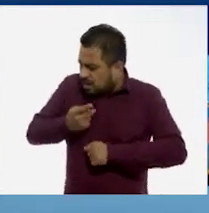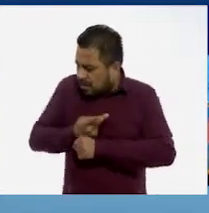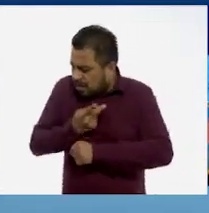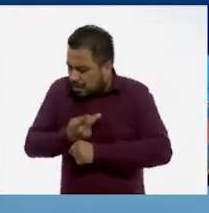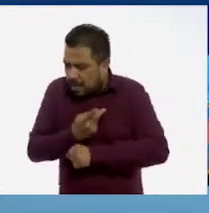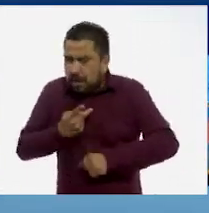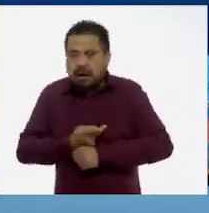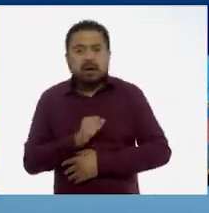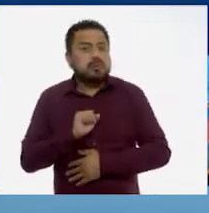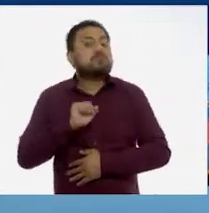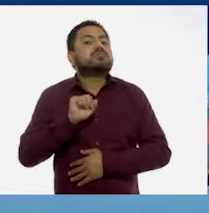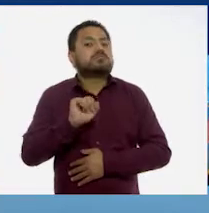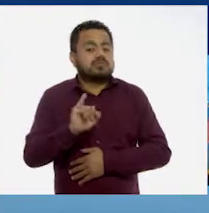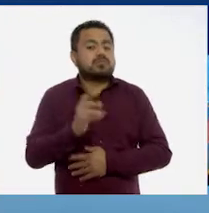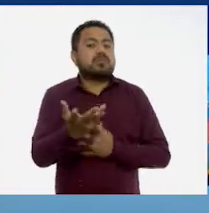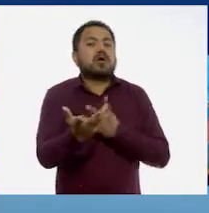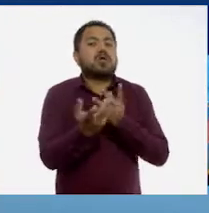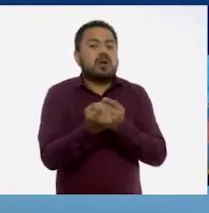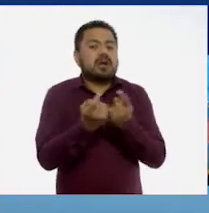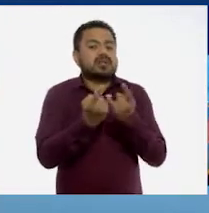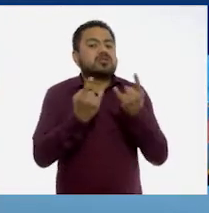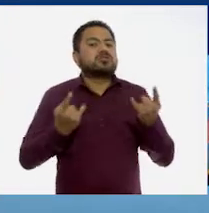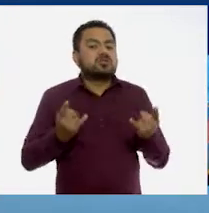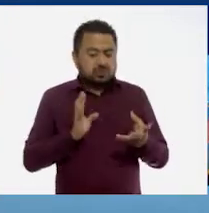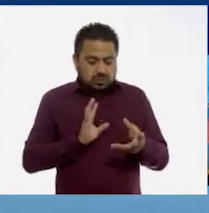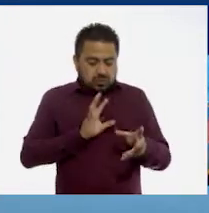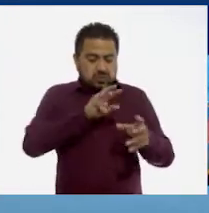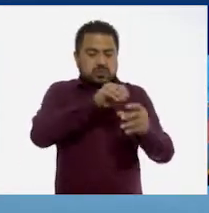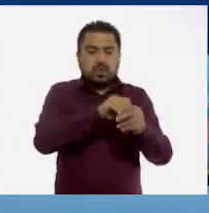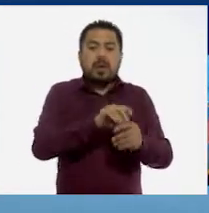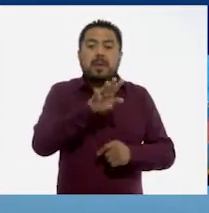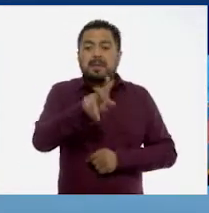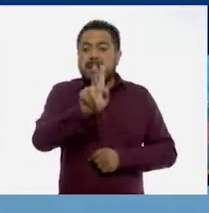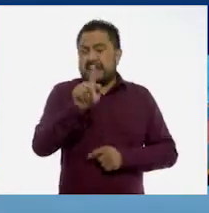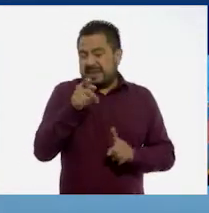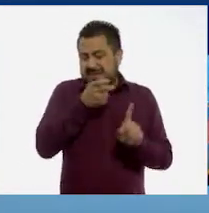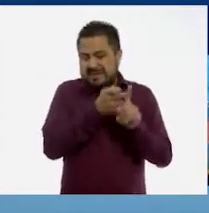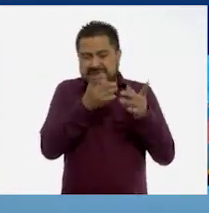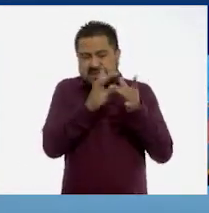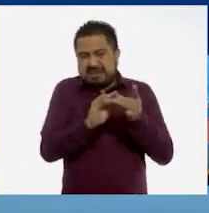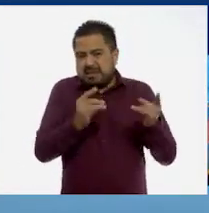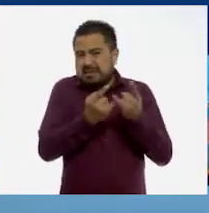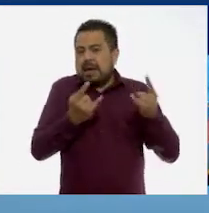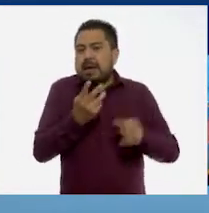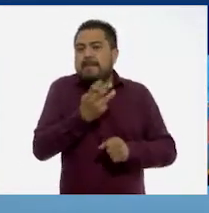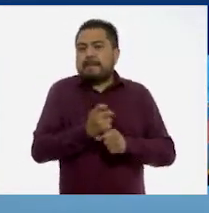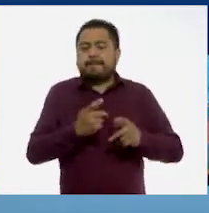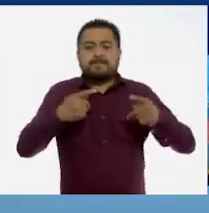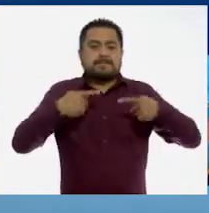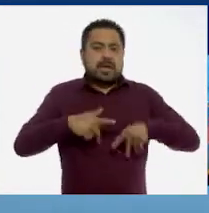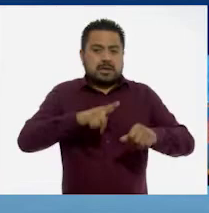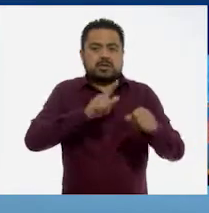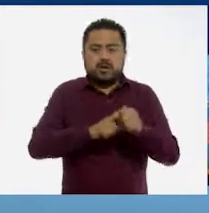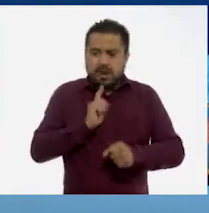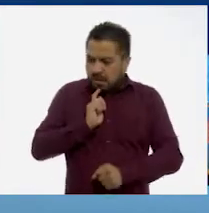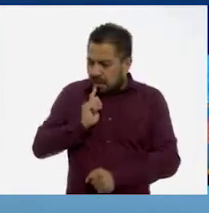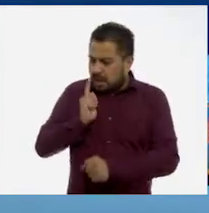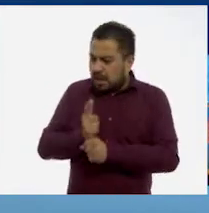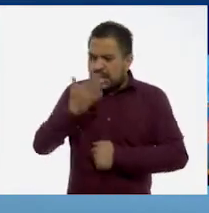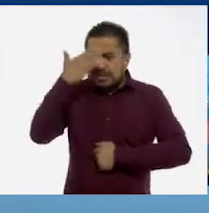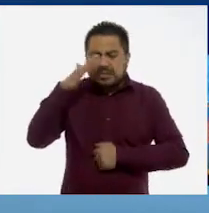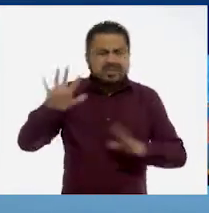sin precisamente ser parte de esa historia. Pero este narrador omnisciente en tercera persona lo ve y lo